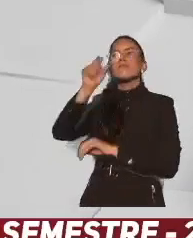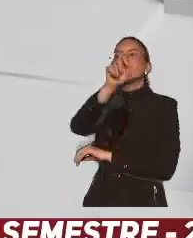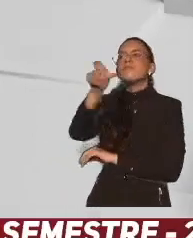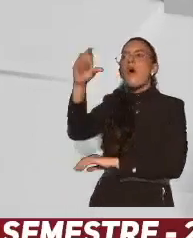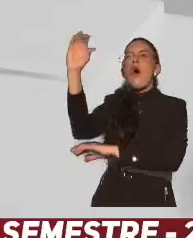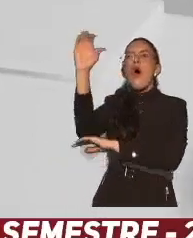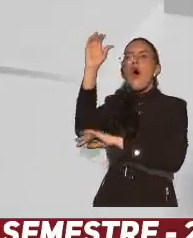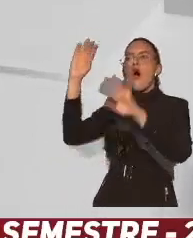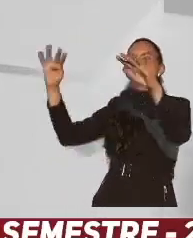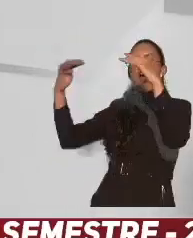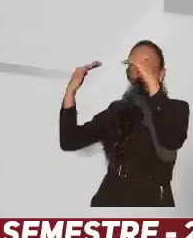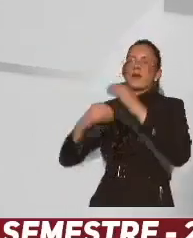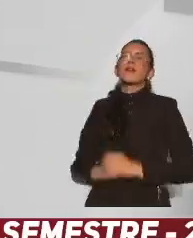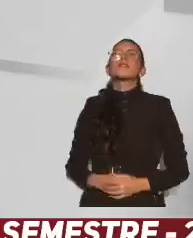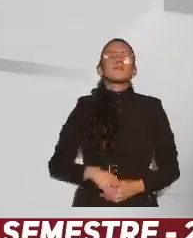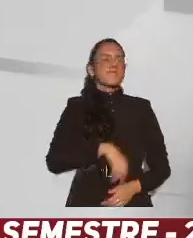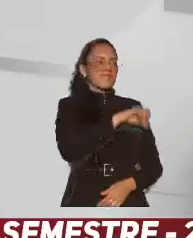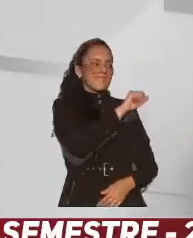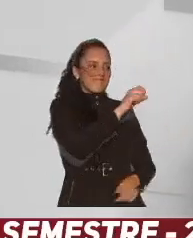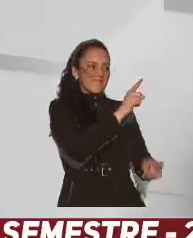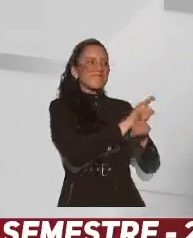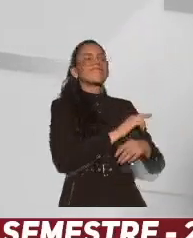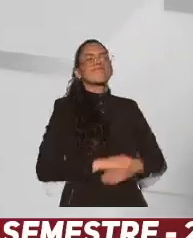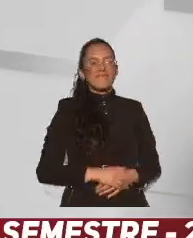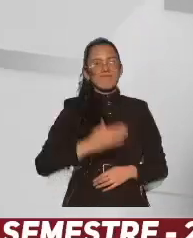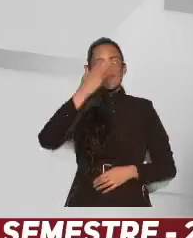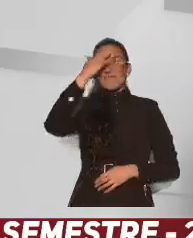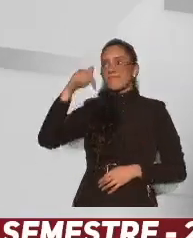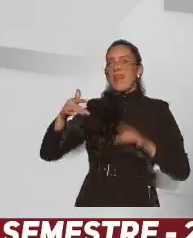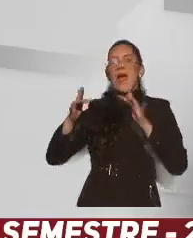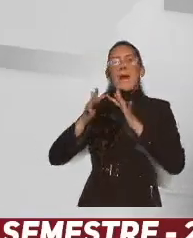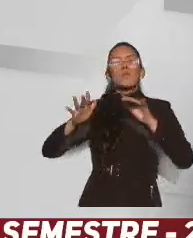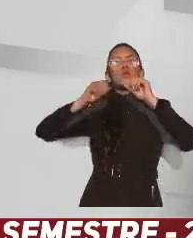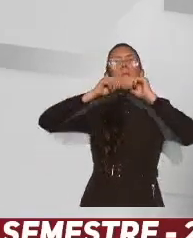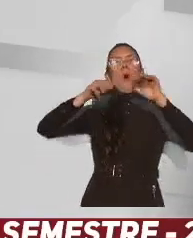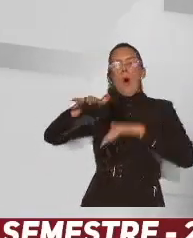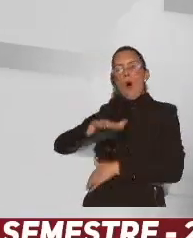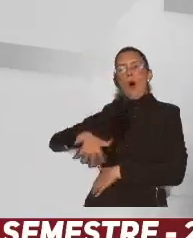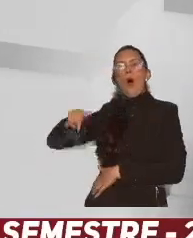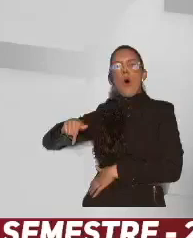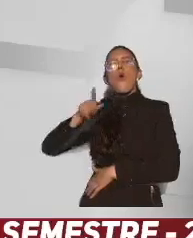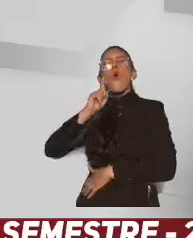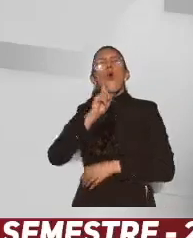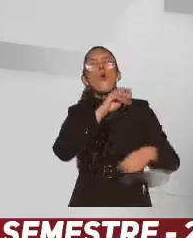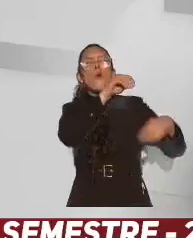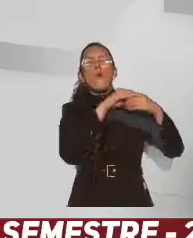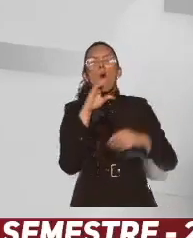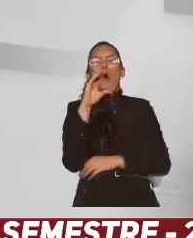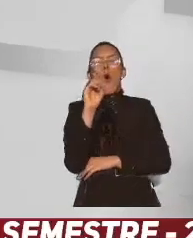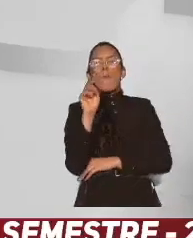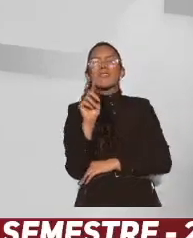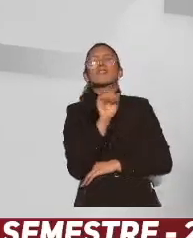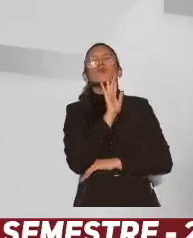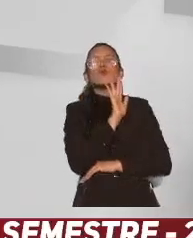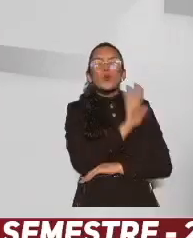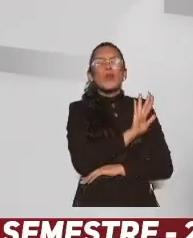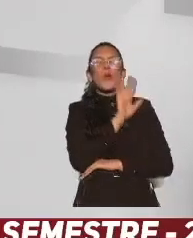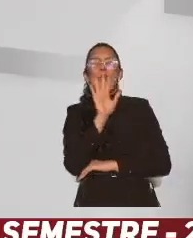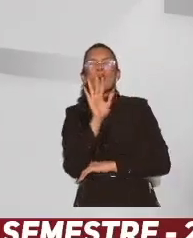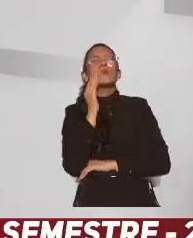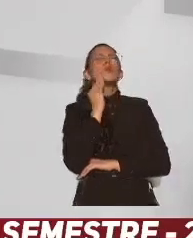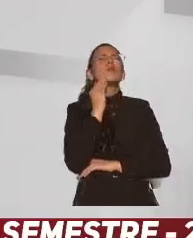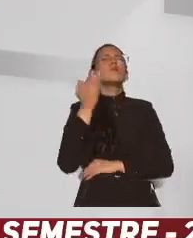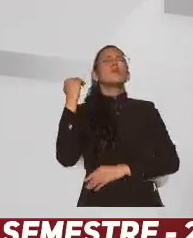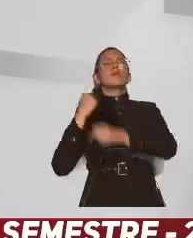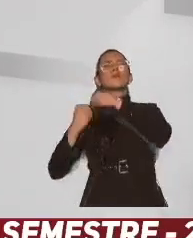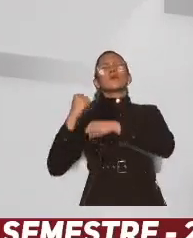marco jurídico que rige la rendición de cuentas del sector público, COMPES 3654 del año 2010, por el cual se